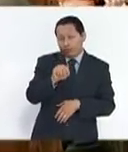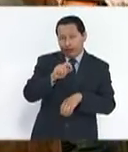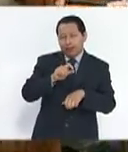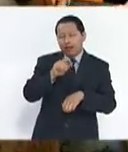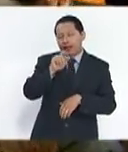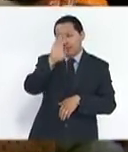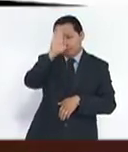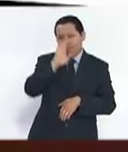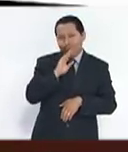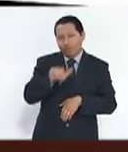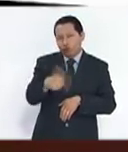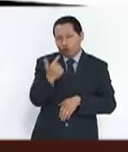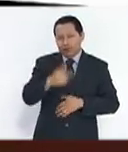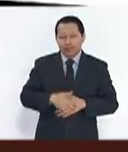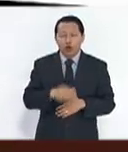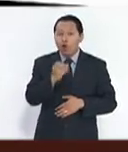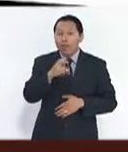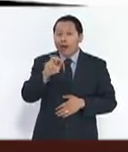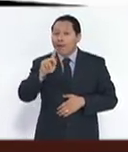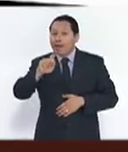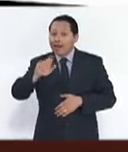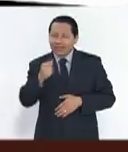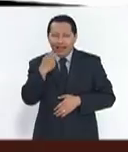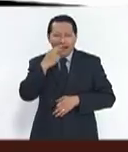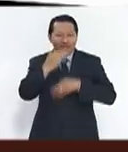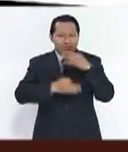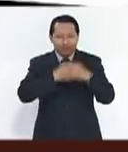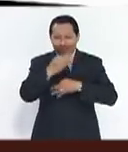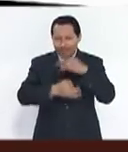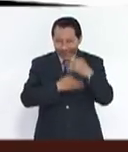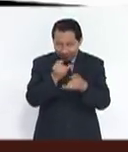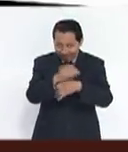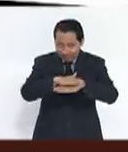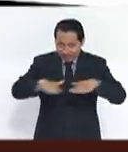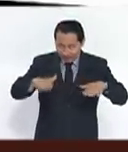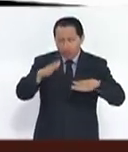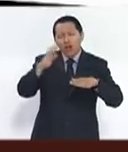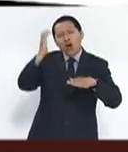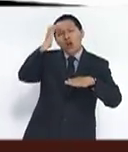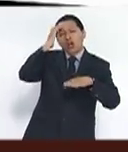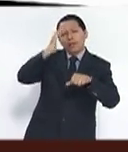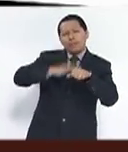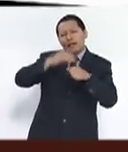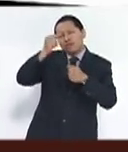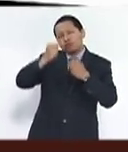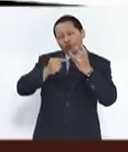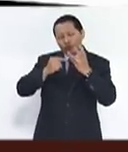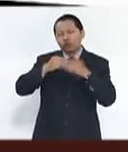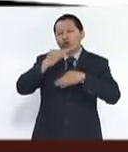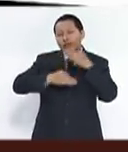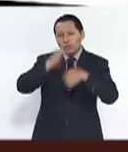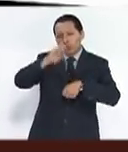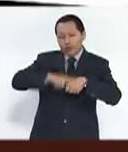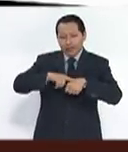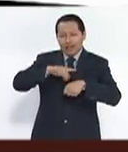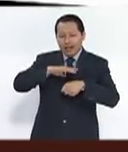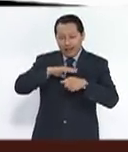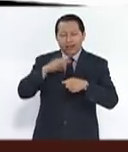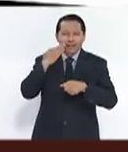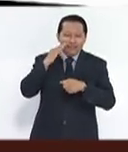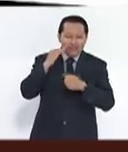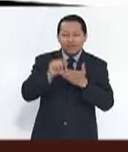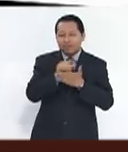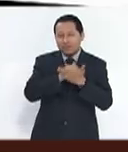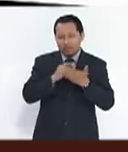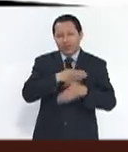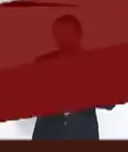día. Omar, Patti, hasta aquí la información y los invito a que conozcan los detalles de las noticias culturales a través de nuestras redes sociales.